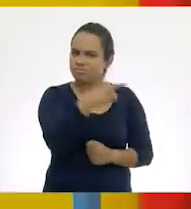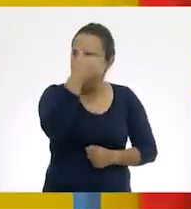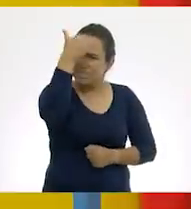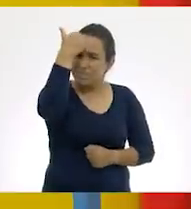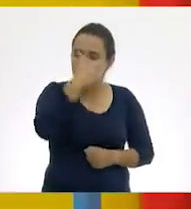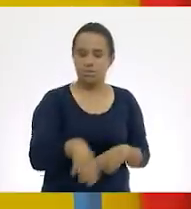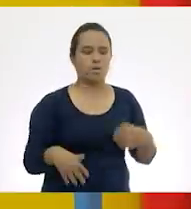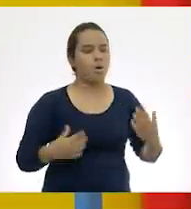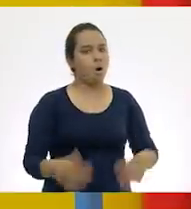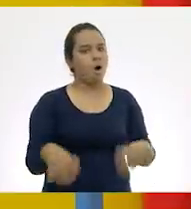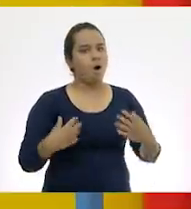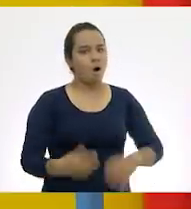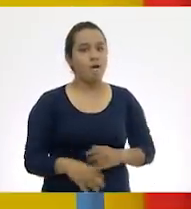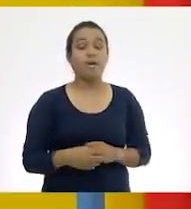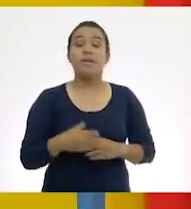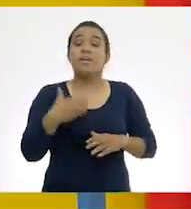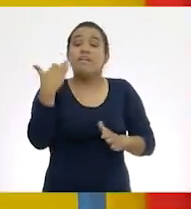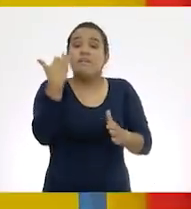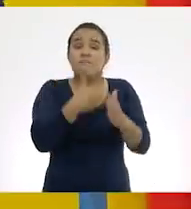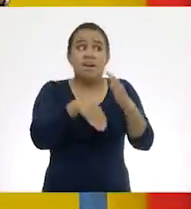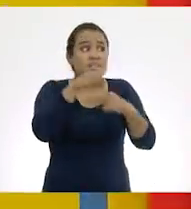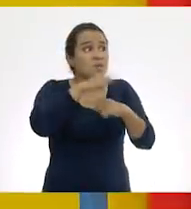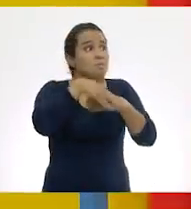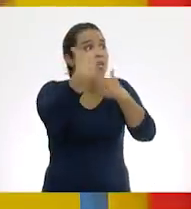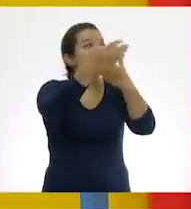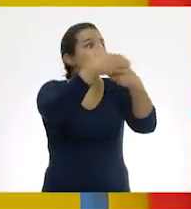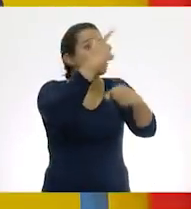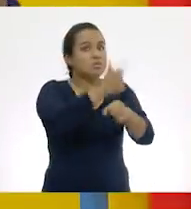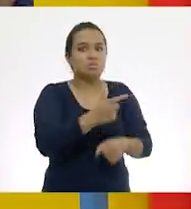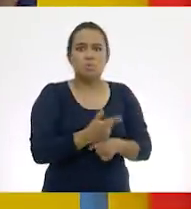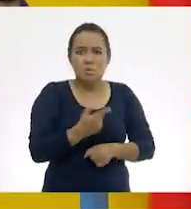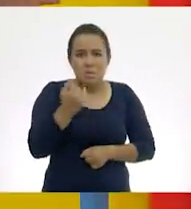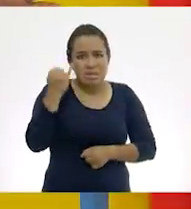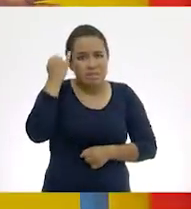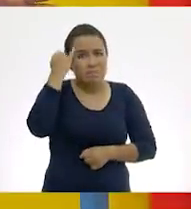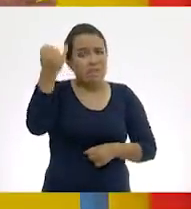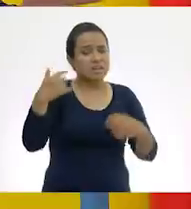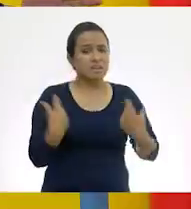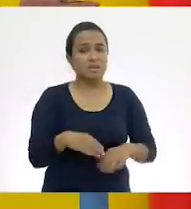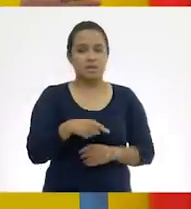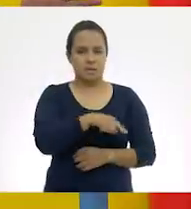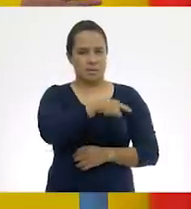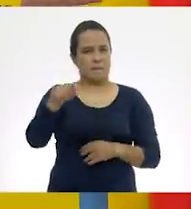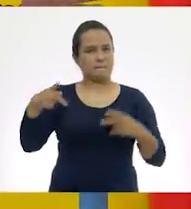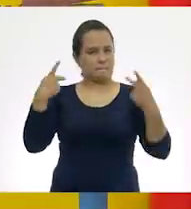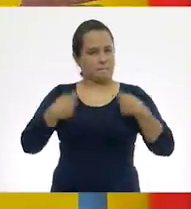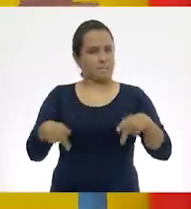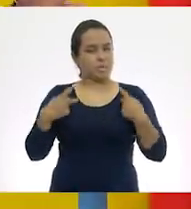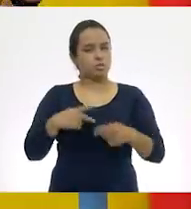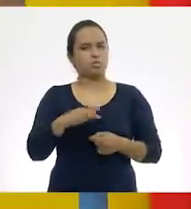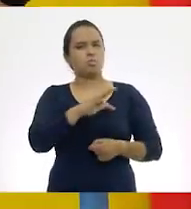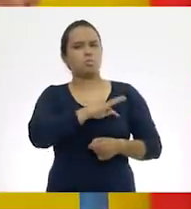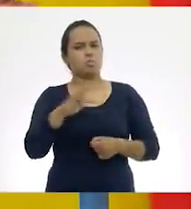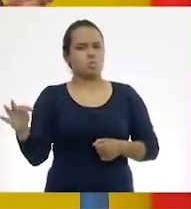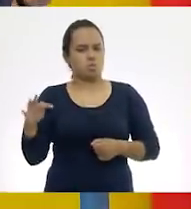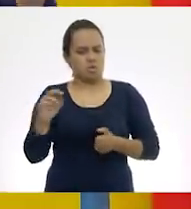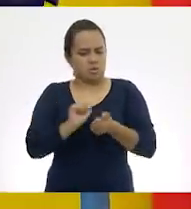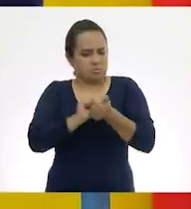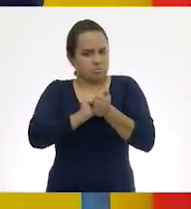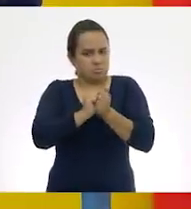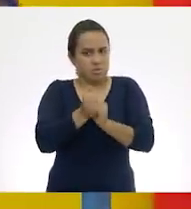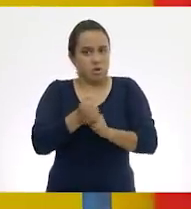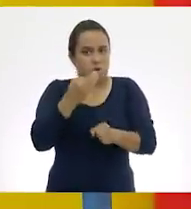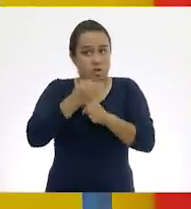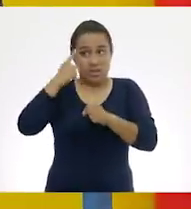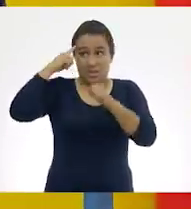sabe! Y además lo que dice que falta por descubrir. ¿Te imaginas si fuéramos capaces los seres humanos de desarrollar todo lo